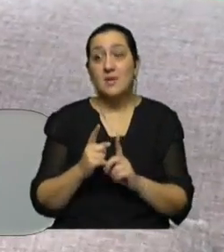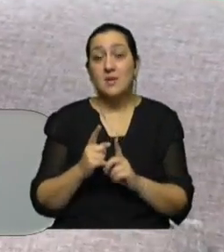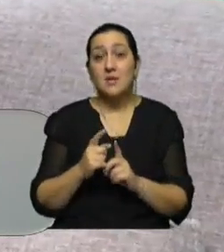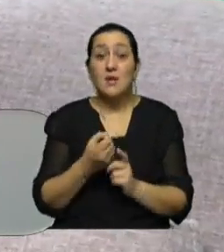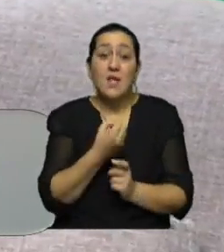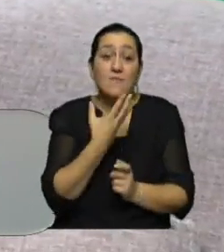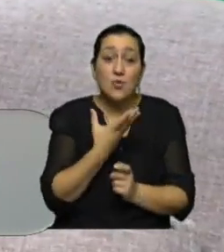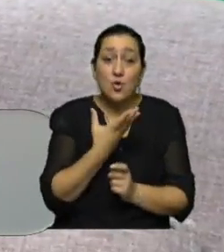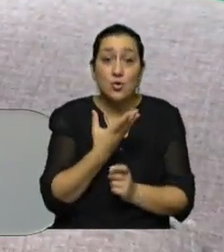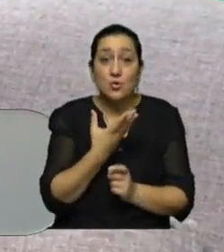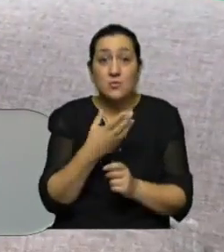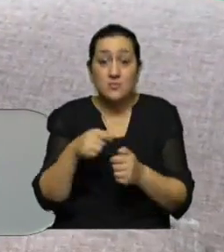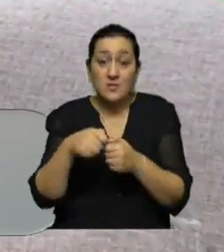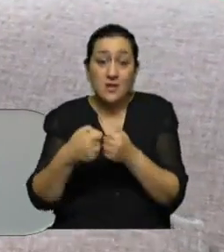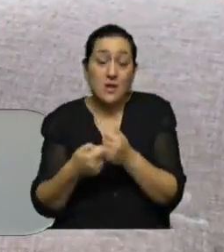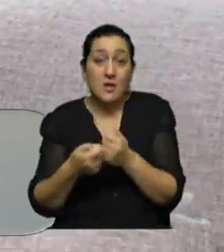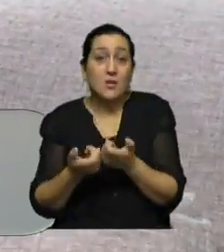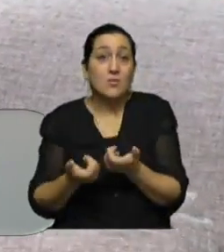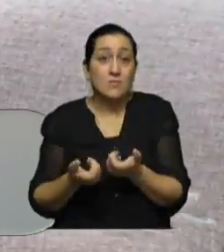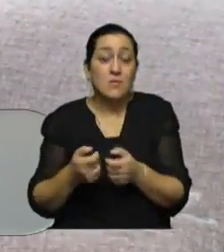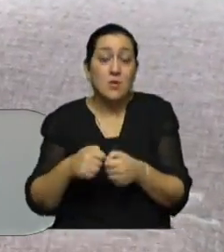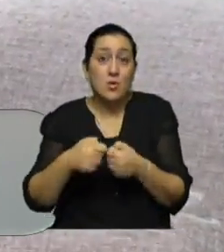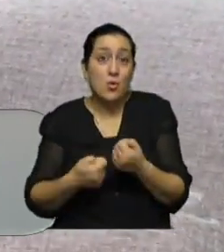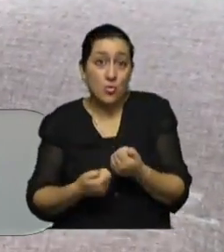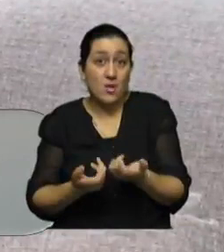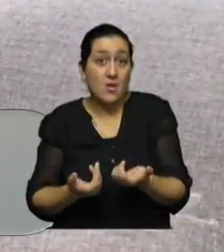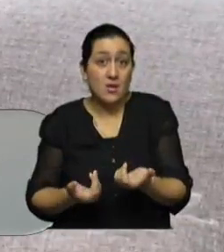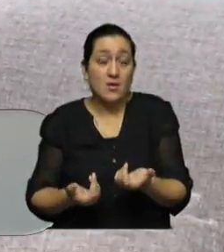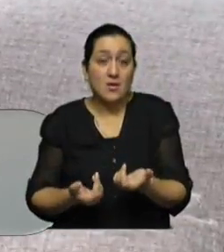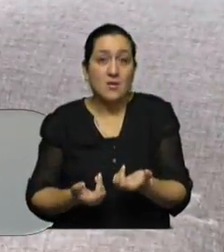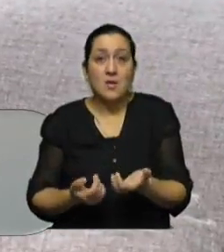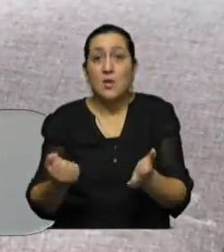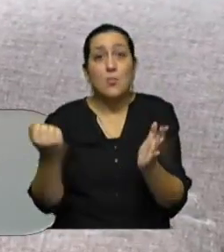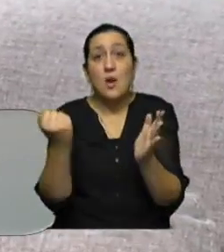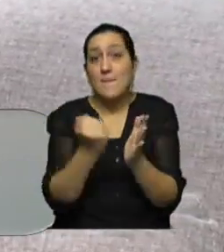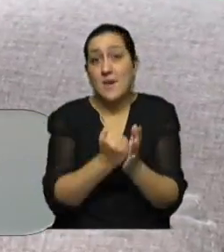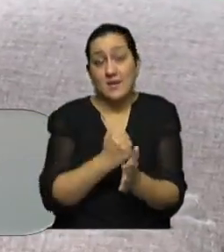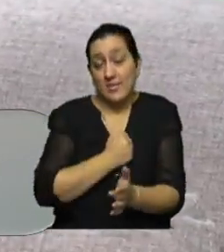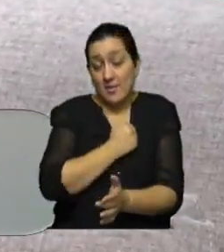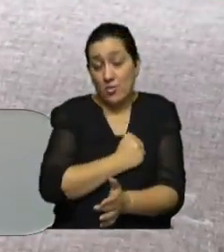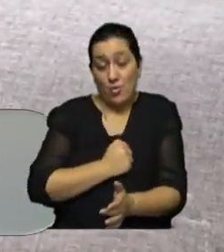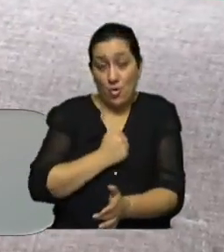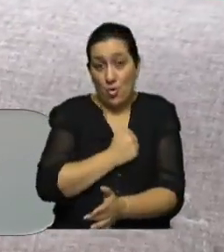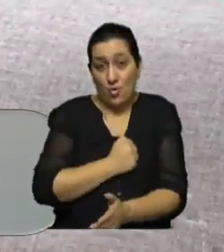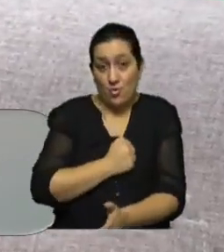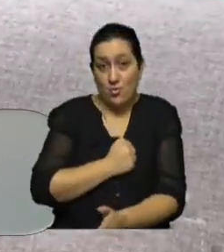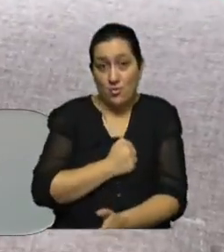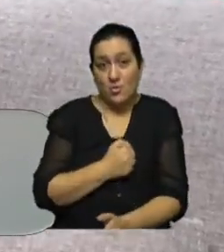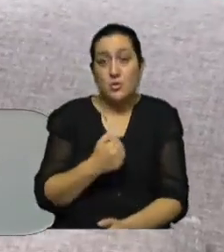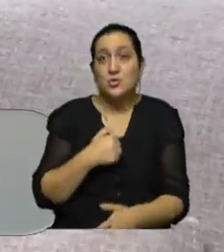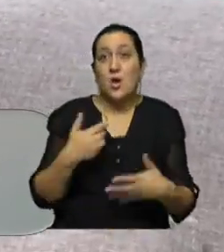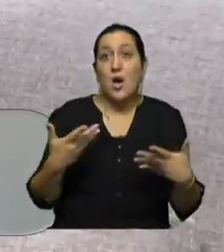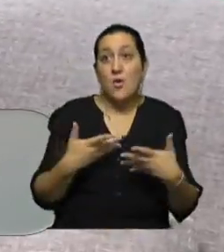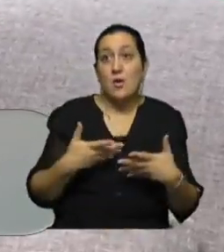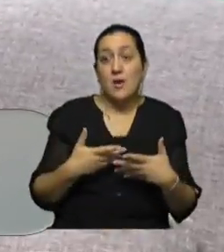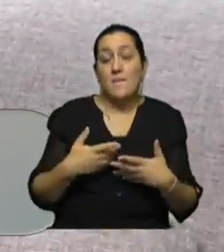en, tener ese dolor como parte, ¿no? Como, como si fuese eso, la marca del dolor presente en la alegría de vivir. Yo hoy en día me considero